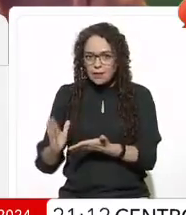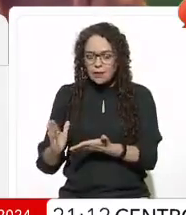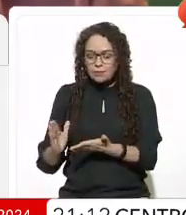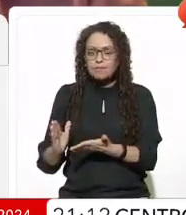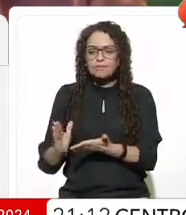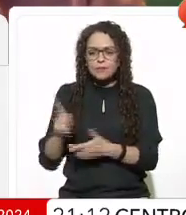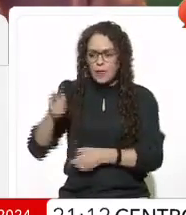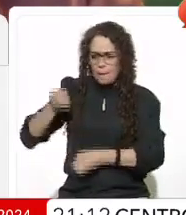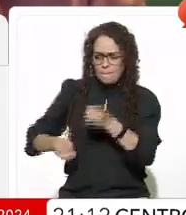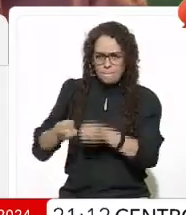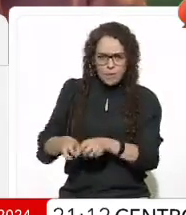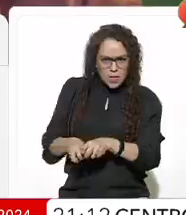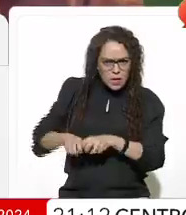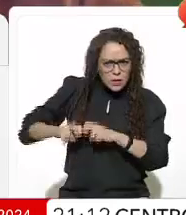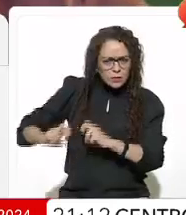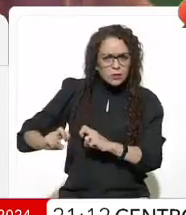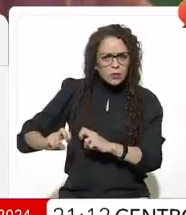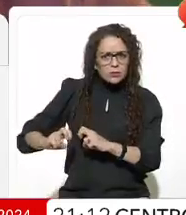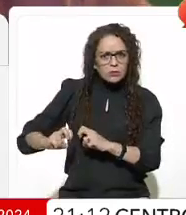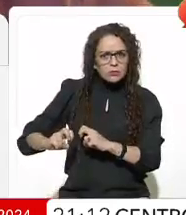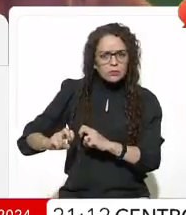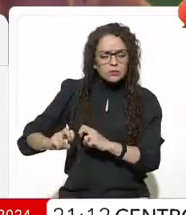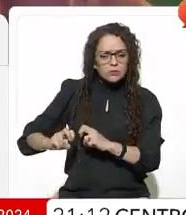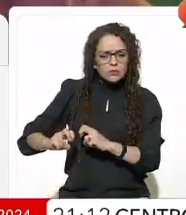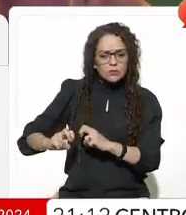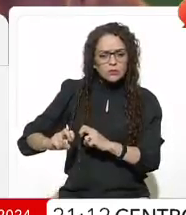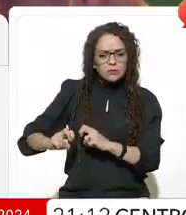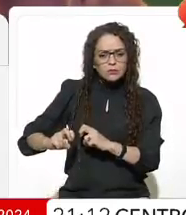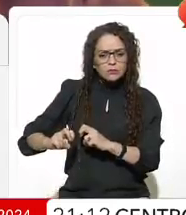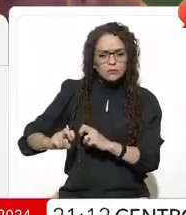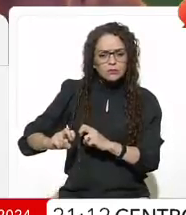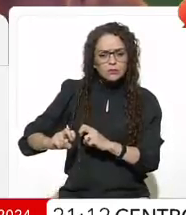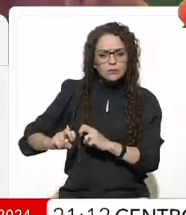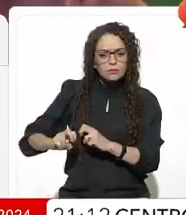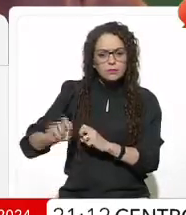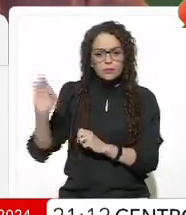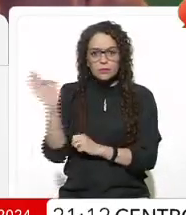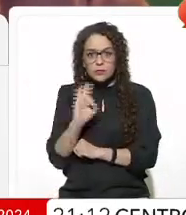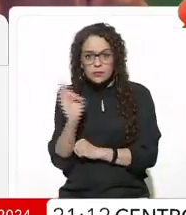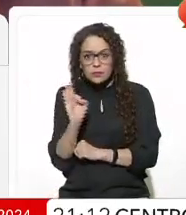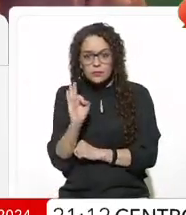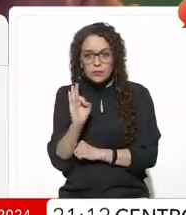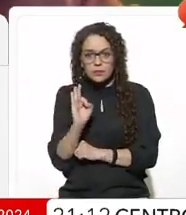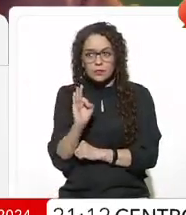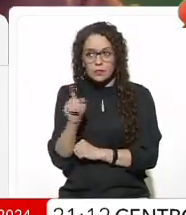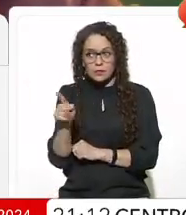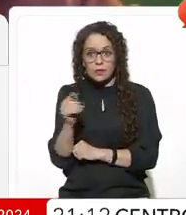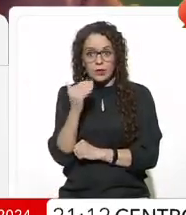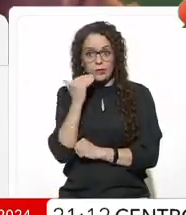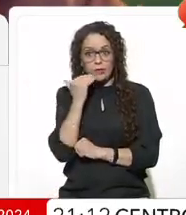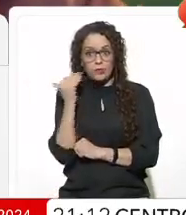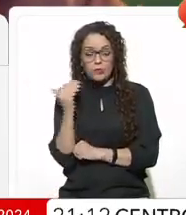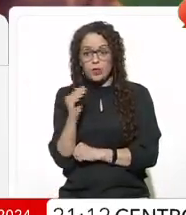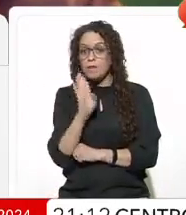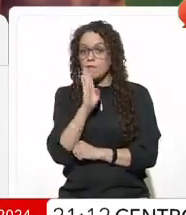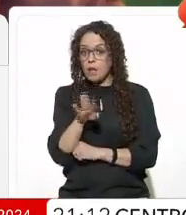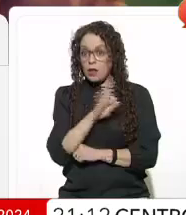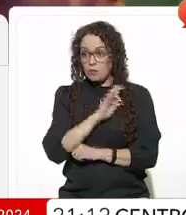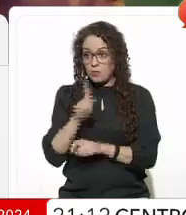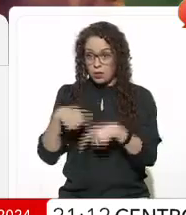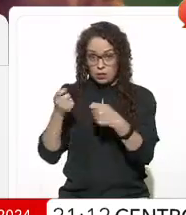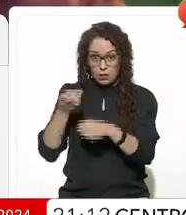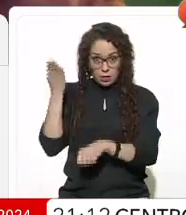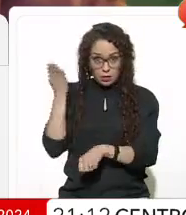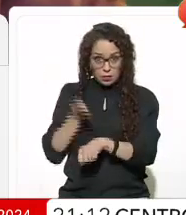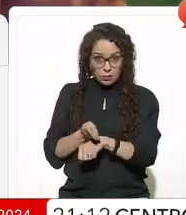estos ministros están en esta situación y eventualmente entrarían en alguna irregularidad, alguna sanción legal por